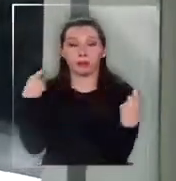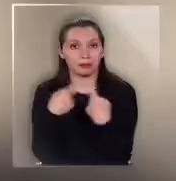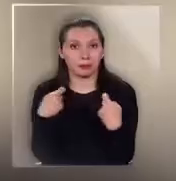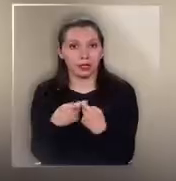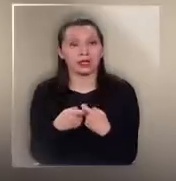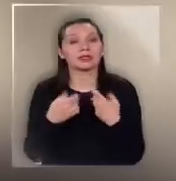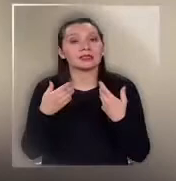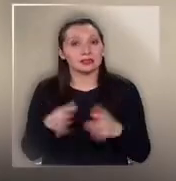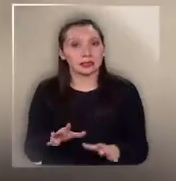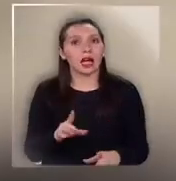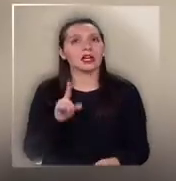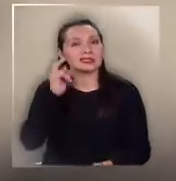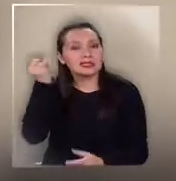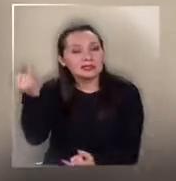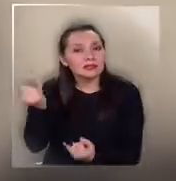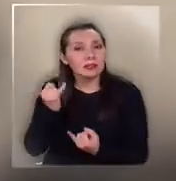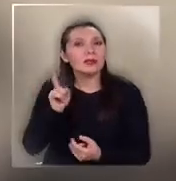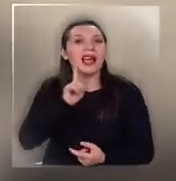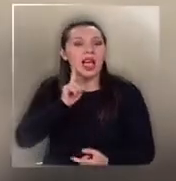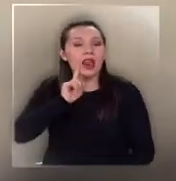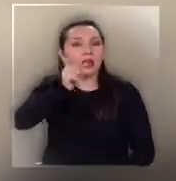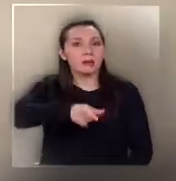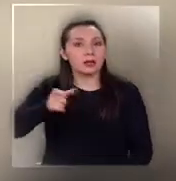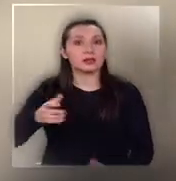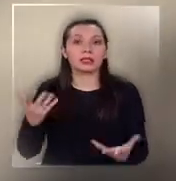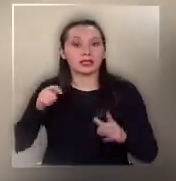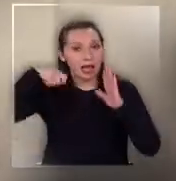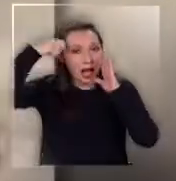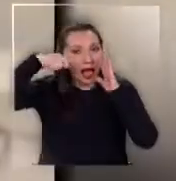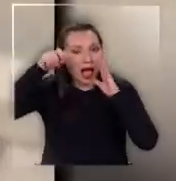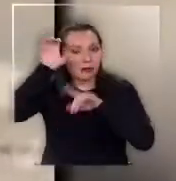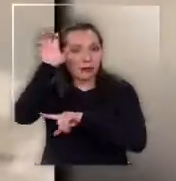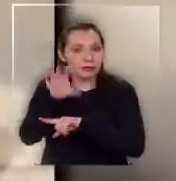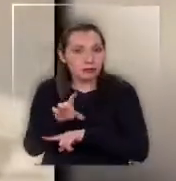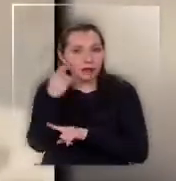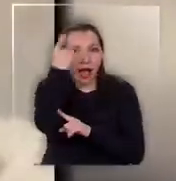donde ya existen datos de los autores gracias a las cámaras de vigilancia que hay en el sector.